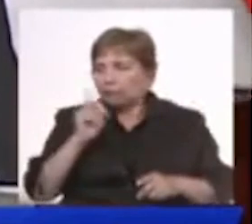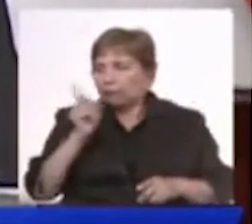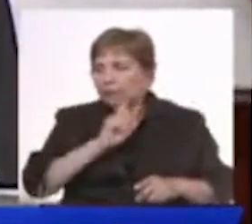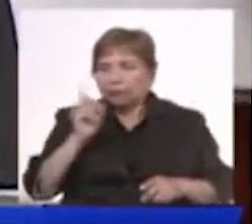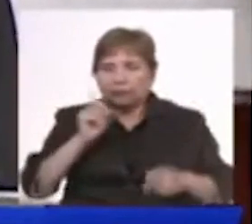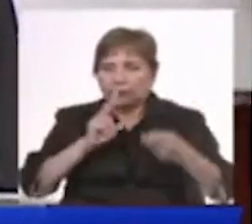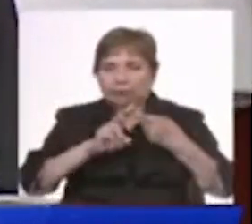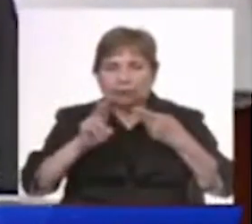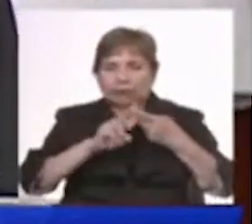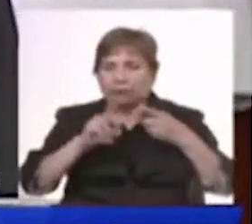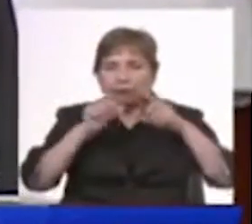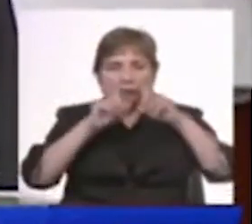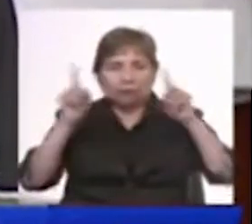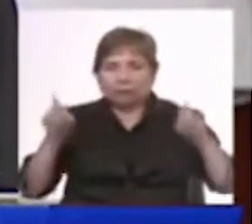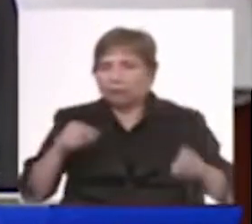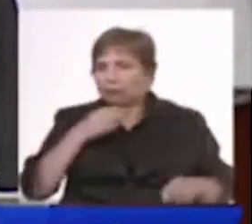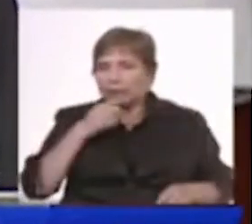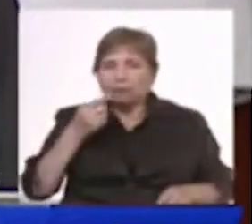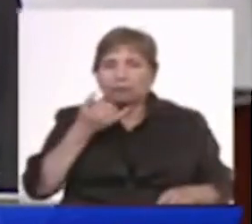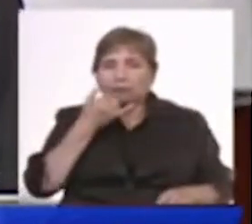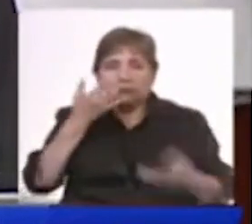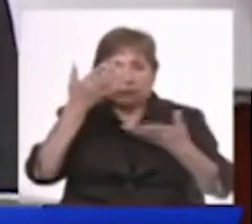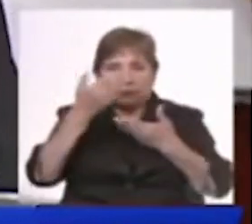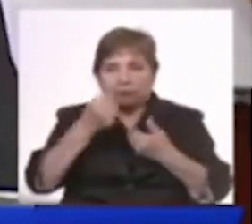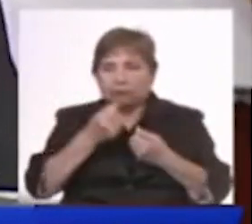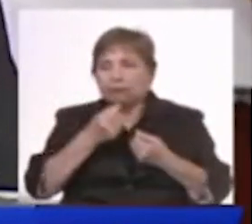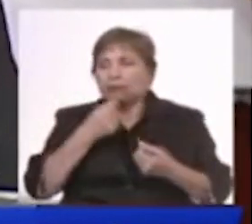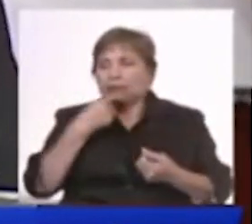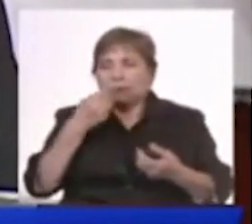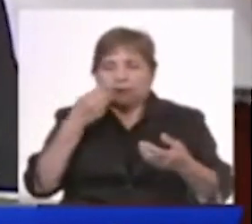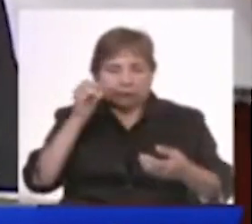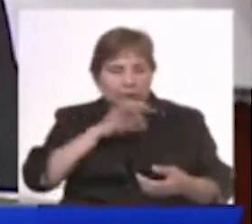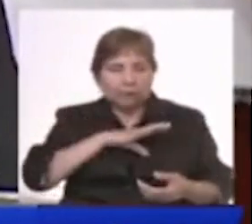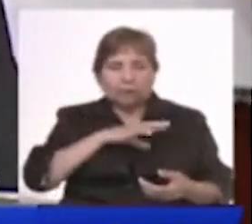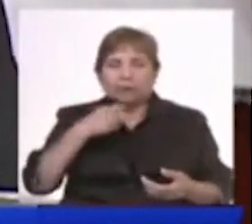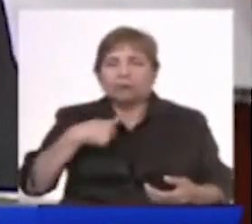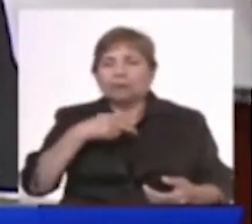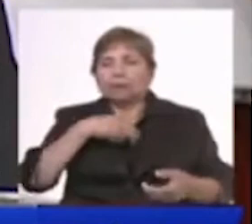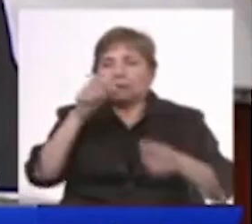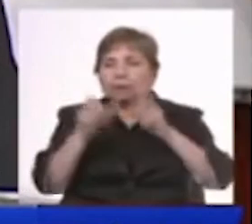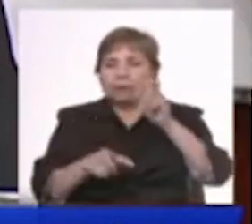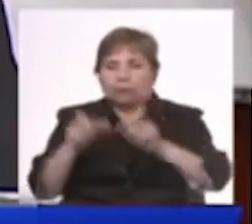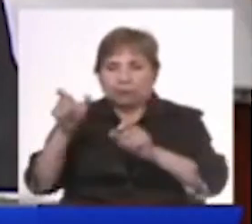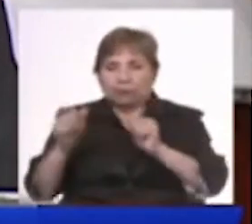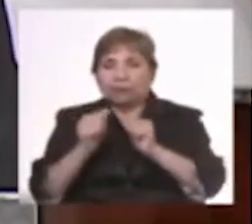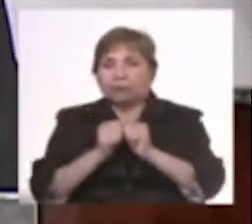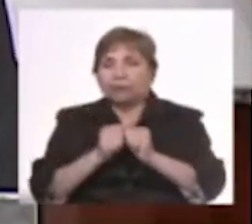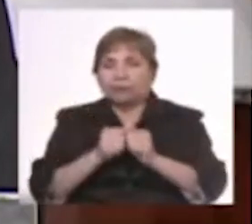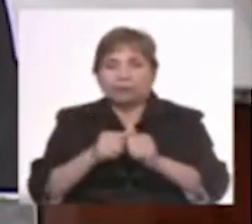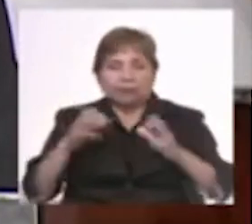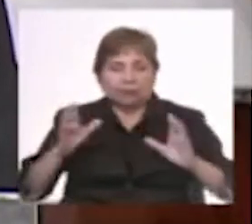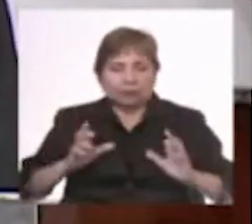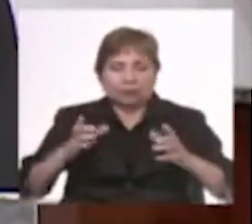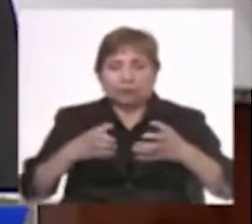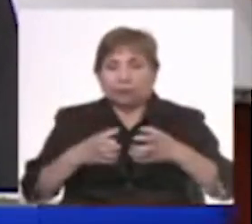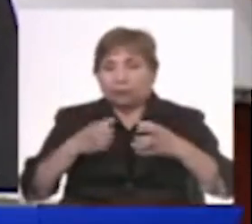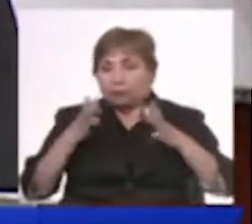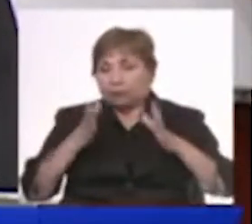No son televisores lo que se ha adquirido para beneficio de los usuarios, llámese